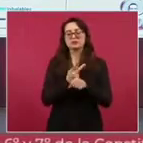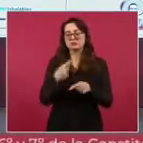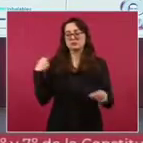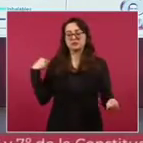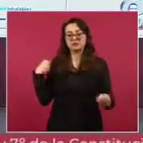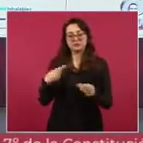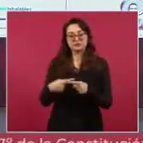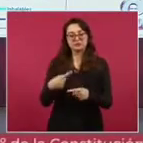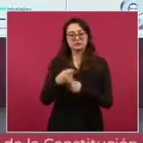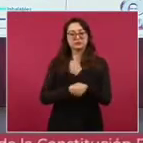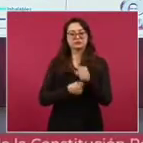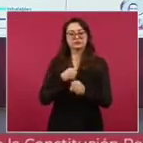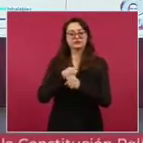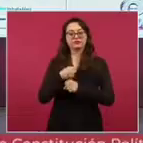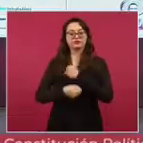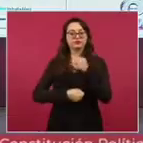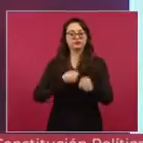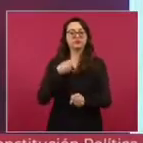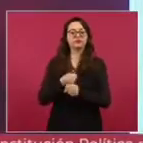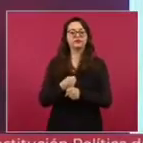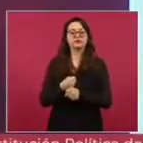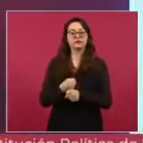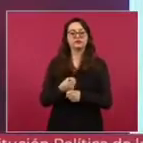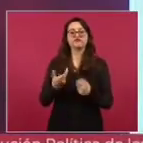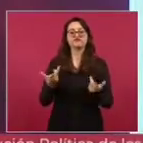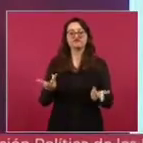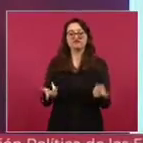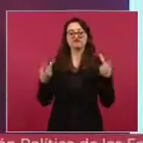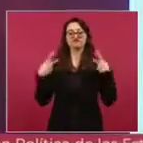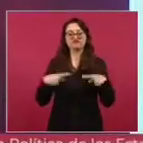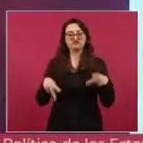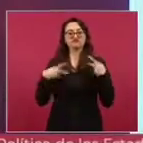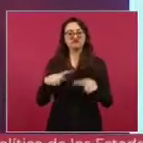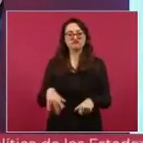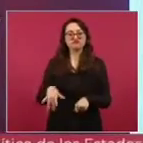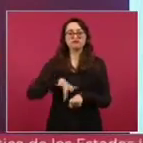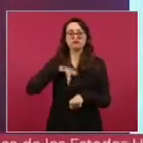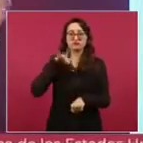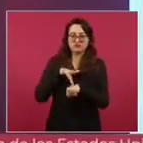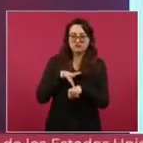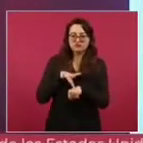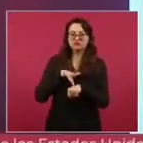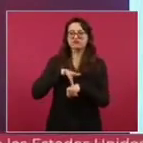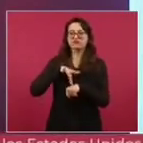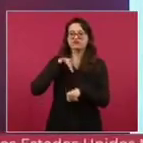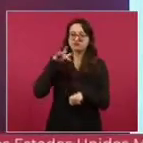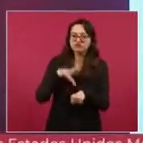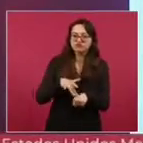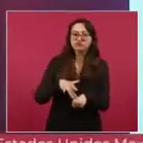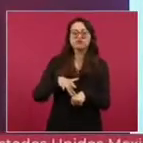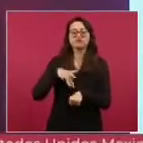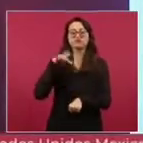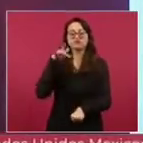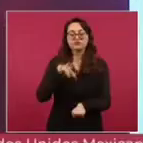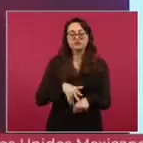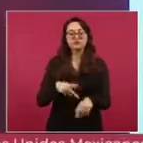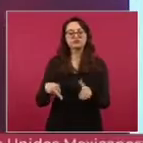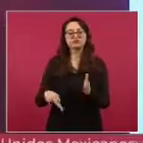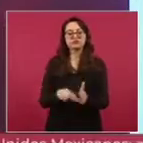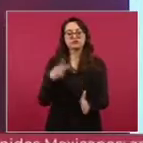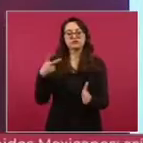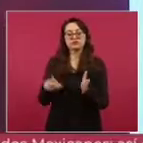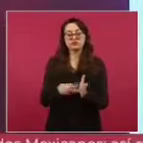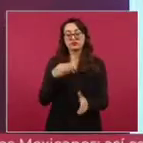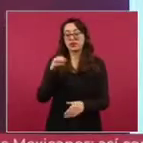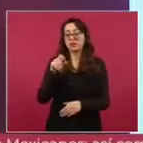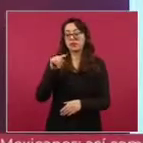ocupar el principal lugar como droga de alto impacto entre las distintas drogas, hoy superando incluso al